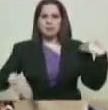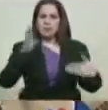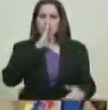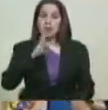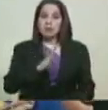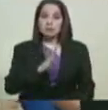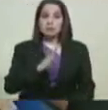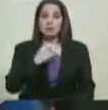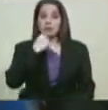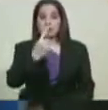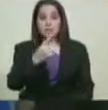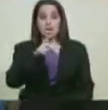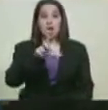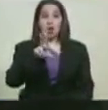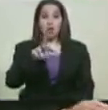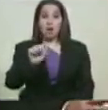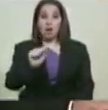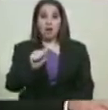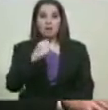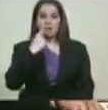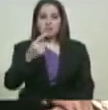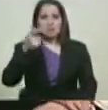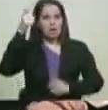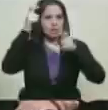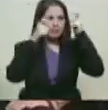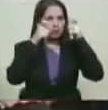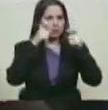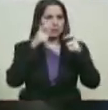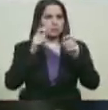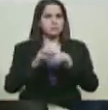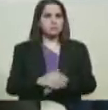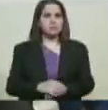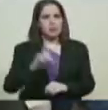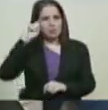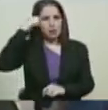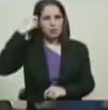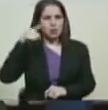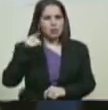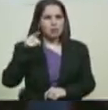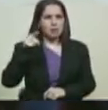tenía una expresión Lula, que le decía Chávez, ¿te acuerdas?